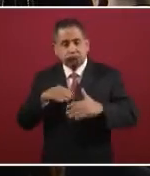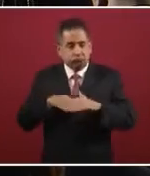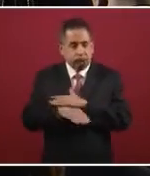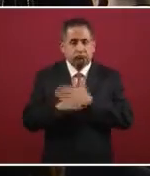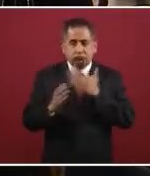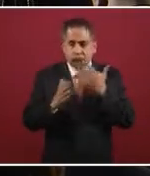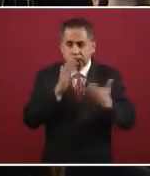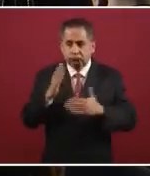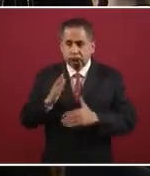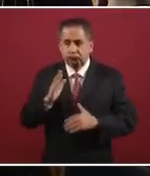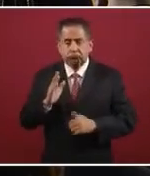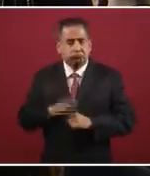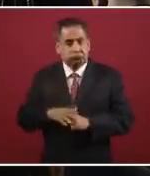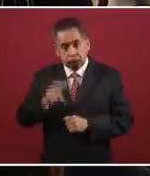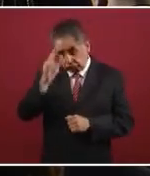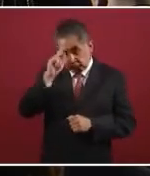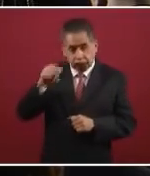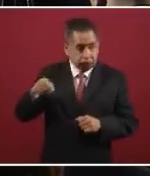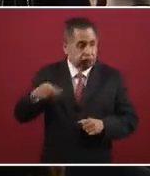los más inteligentes.